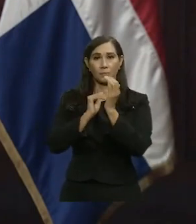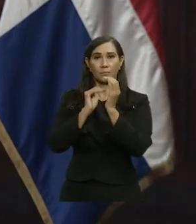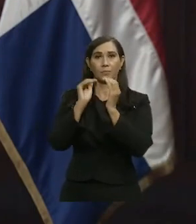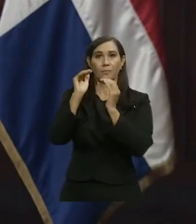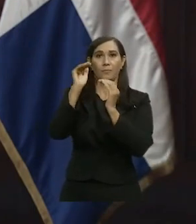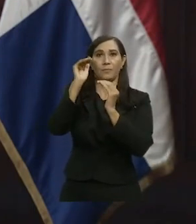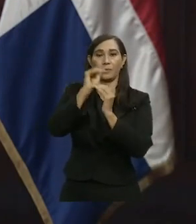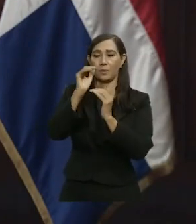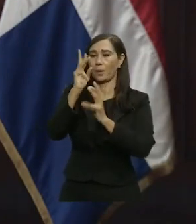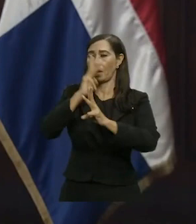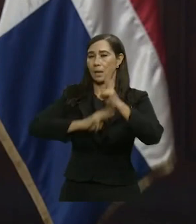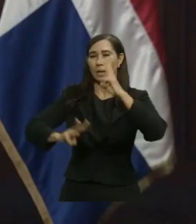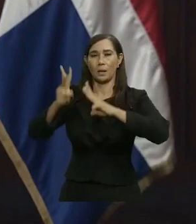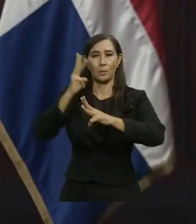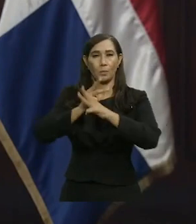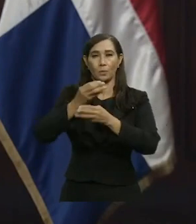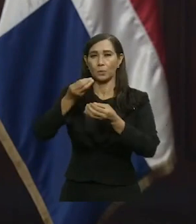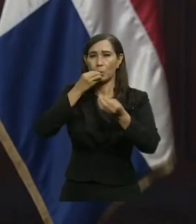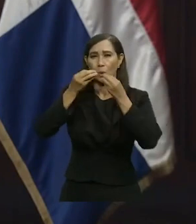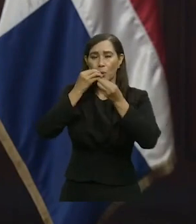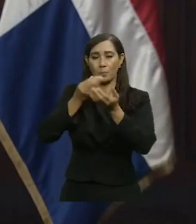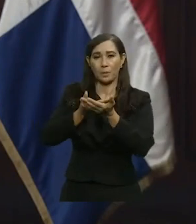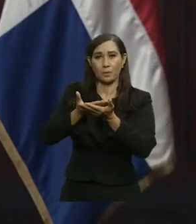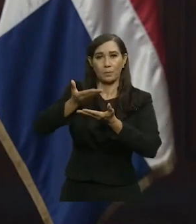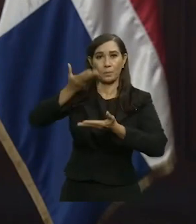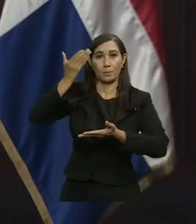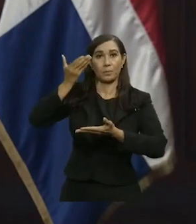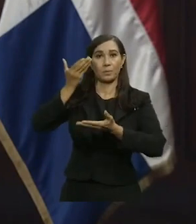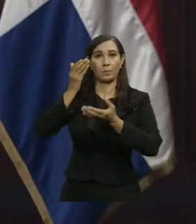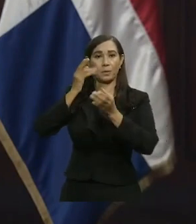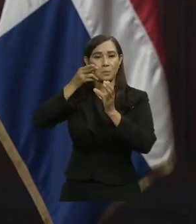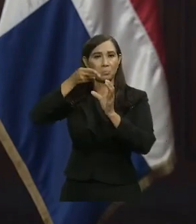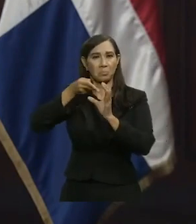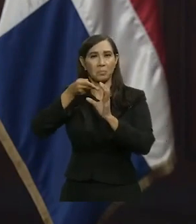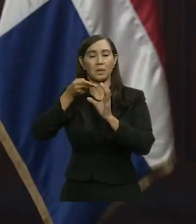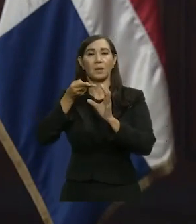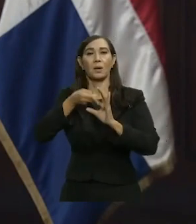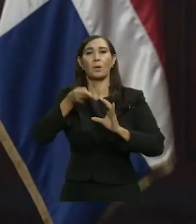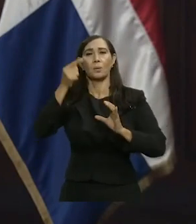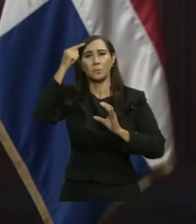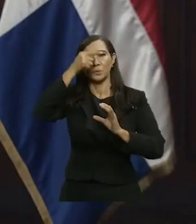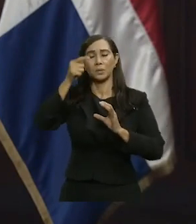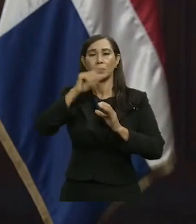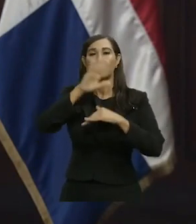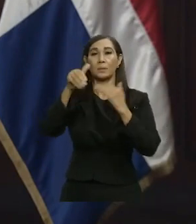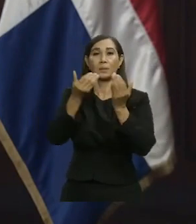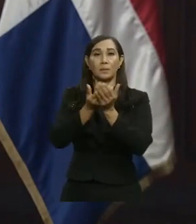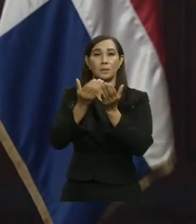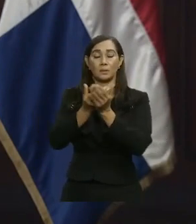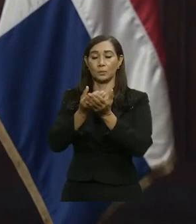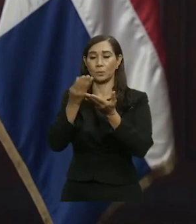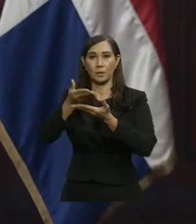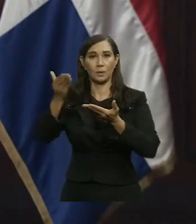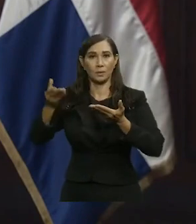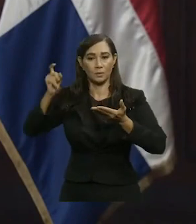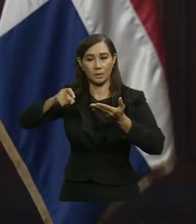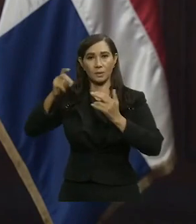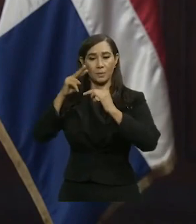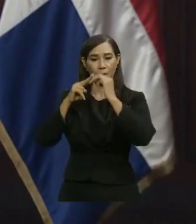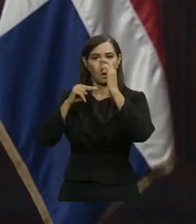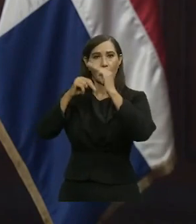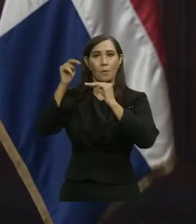incremento a escala mundial de los precios de los alimentos, las materias primas, los combustibles y los fletes e insumos para la